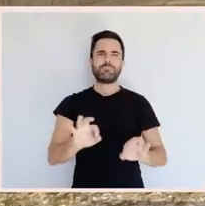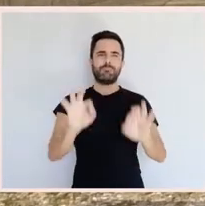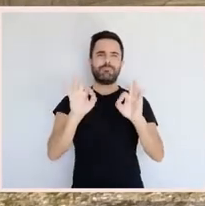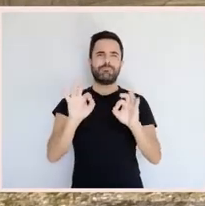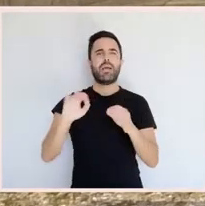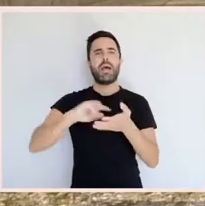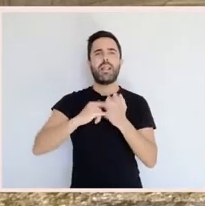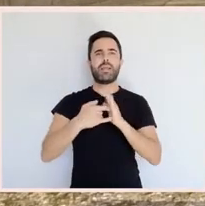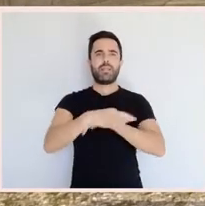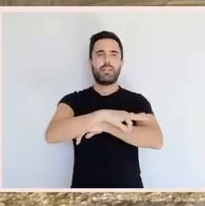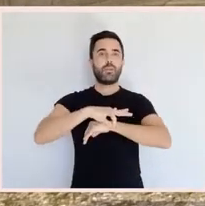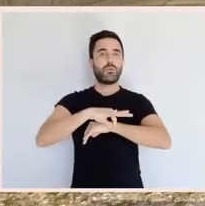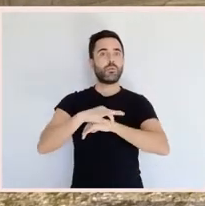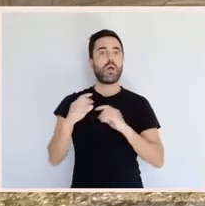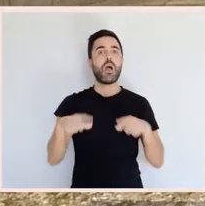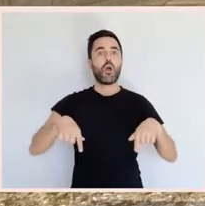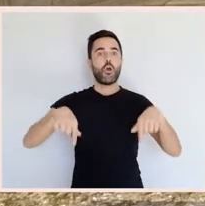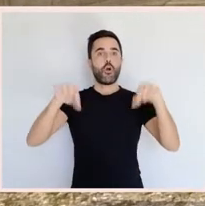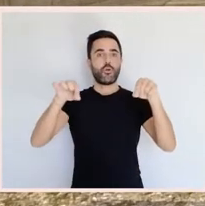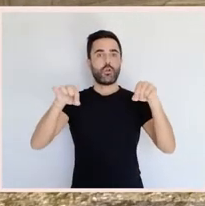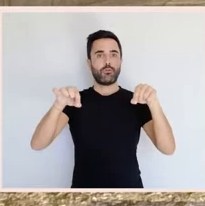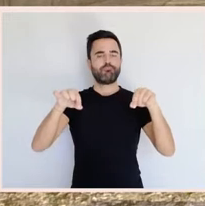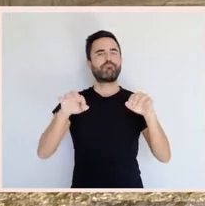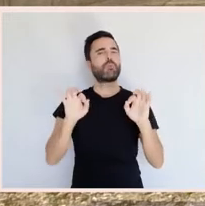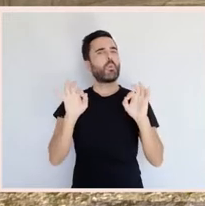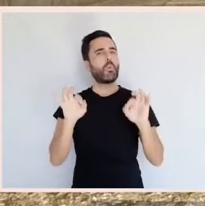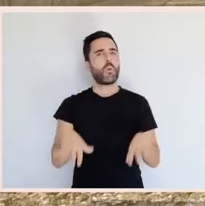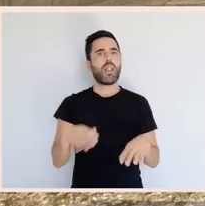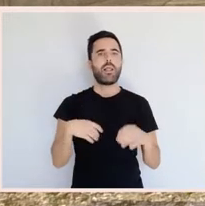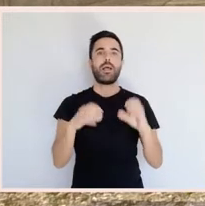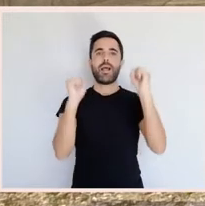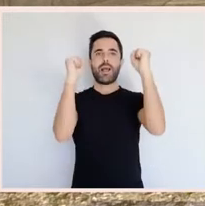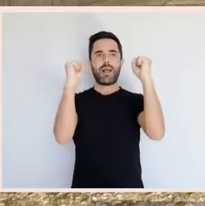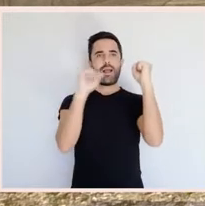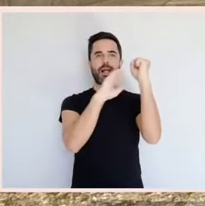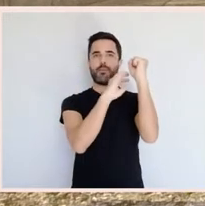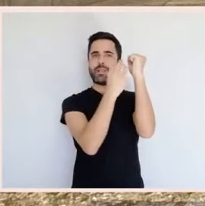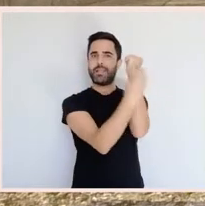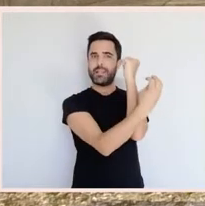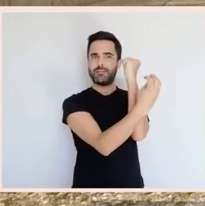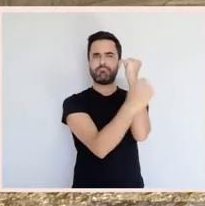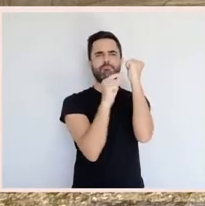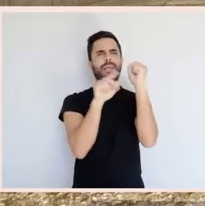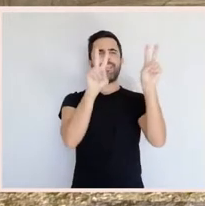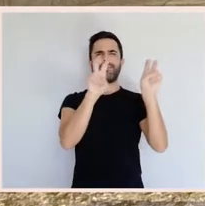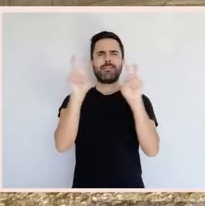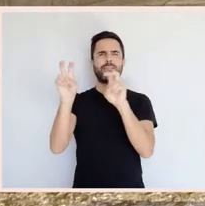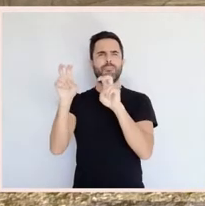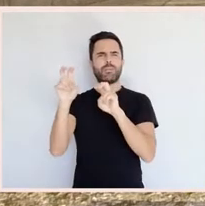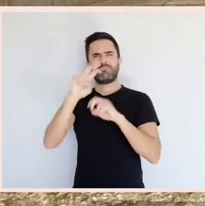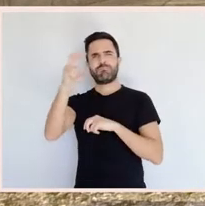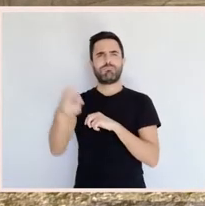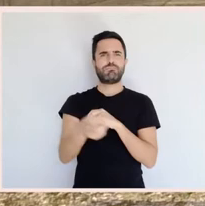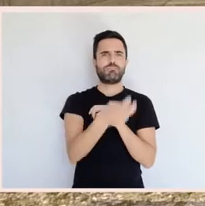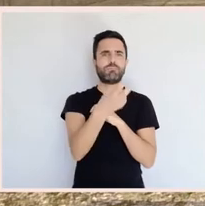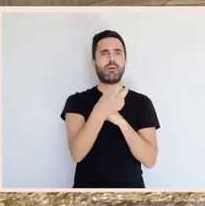característicos da arquitectura do gótico. Así como tamén son característicos do gótico os capiteis, que presentan temas moi